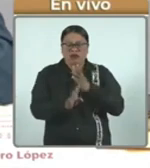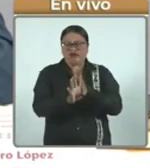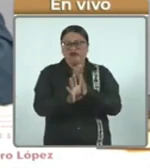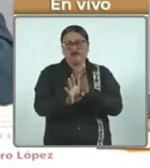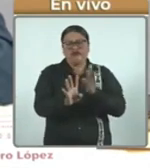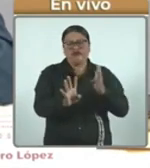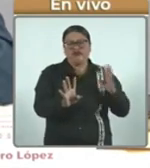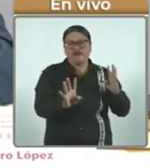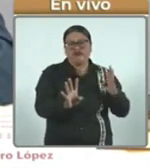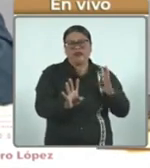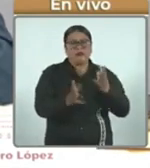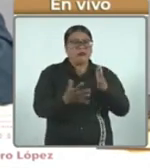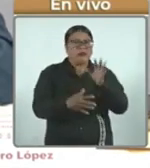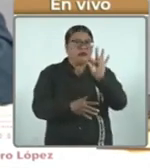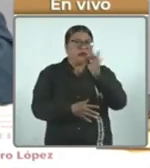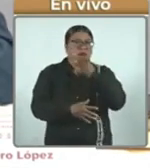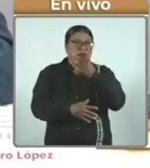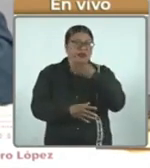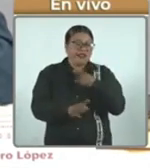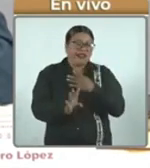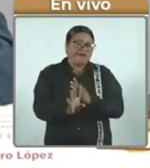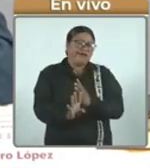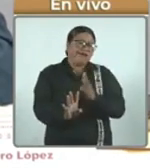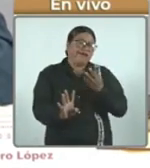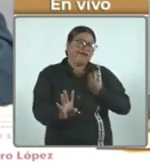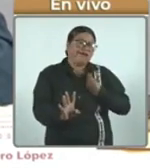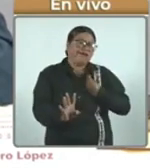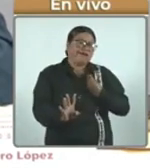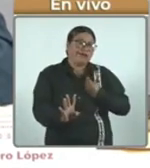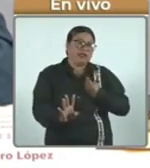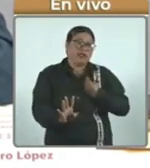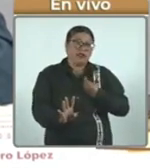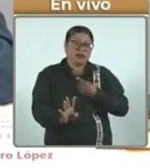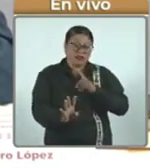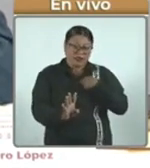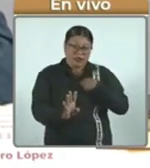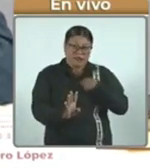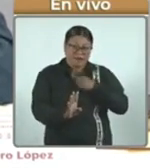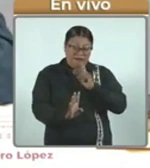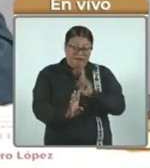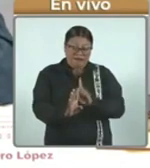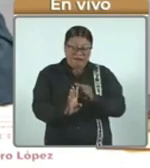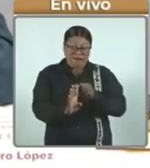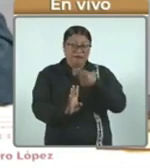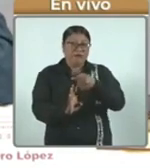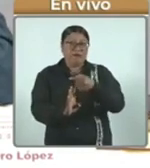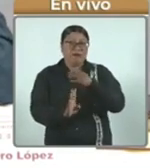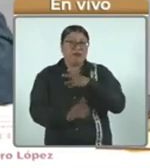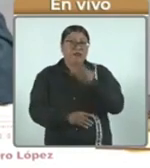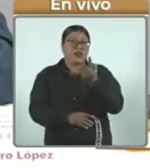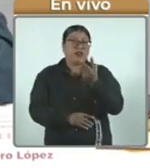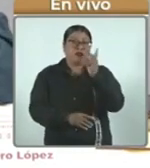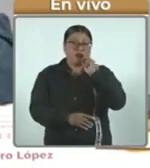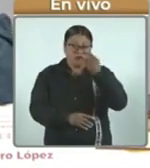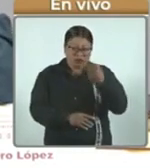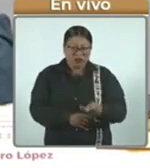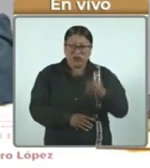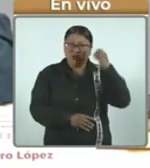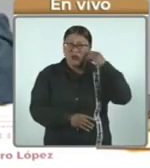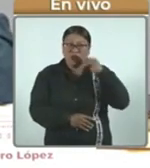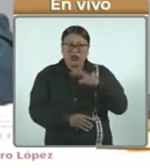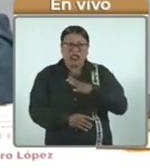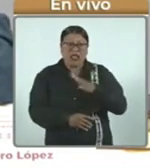40 minutos, pero adelante de mí creo que éramos dos oaxaqueños,